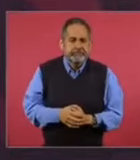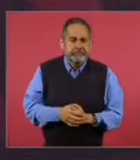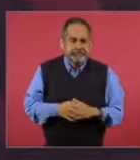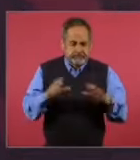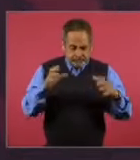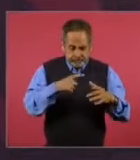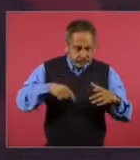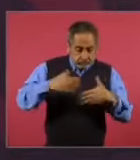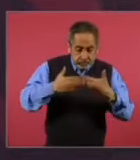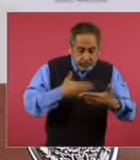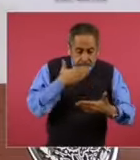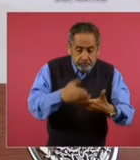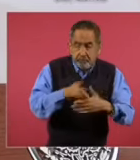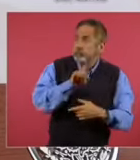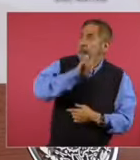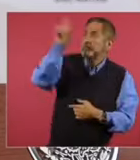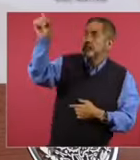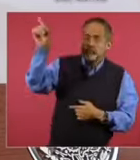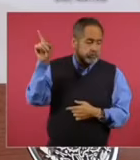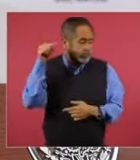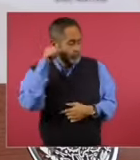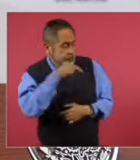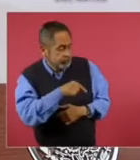nos van a respetar afuera.